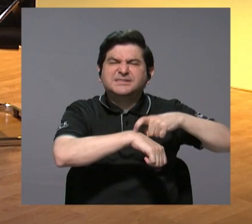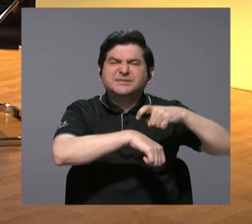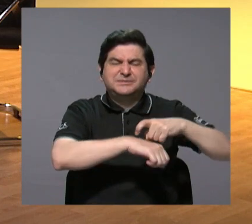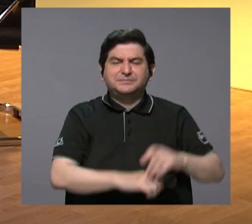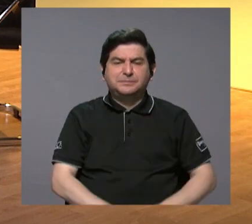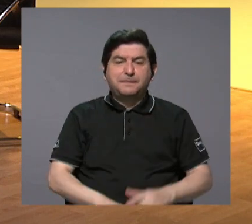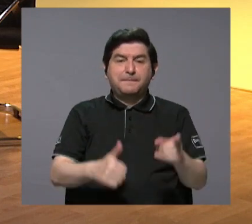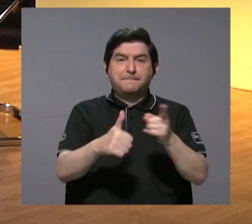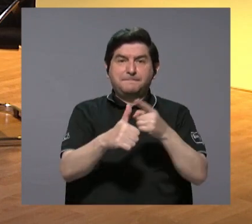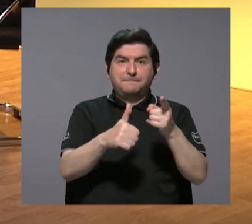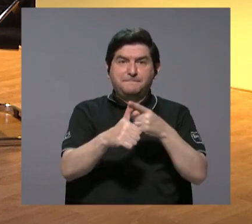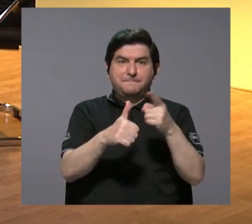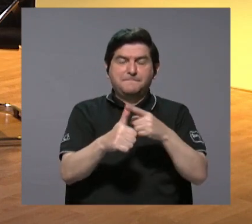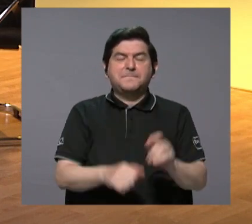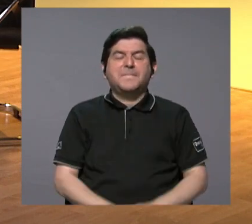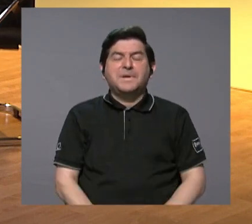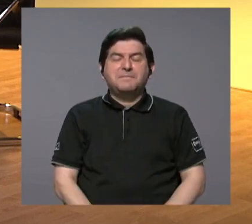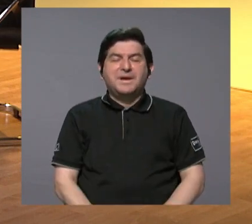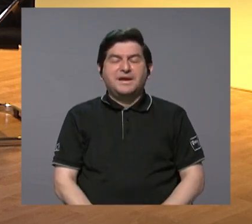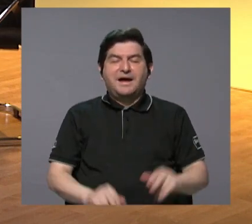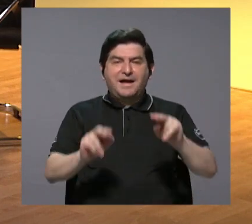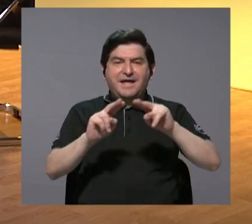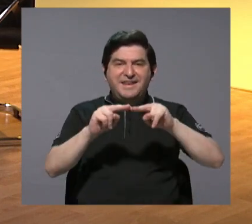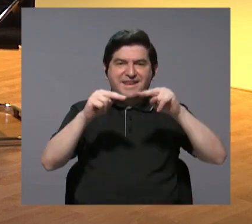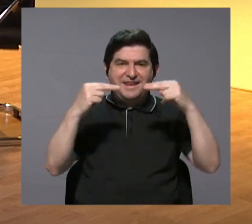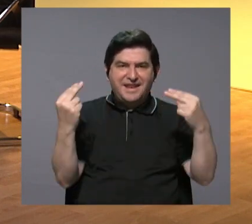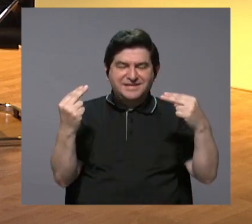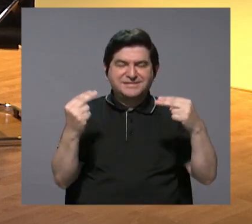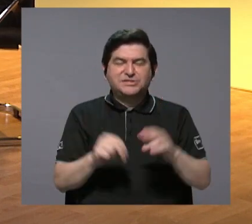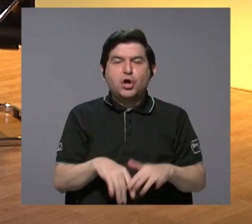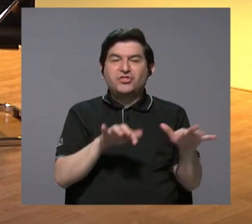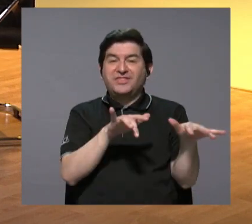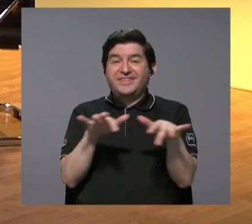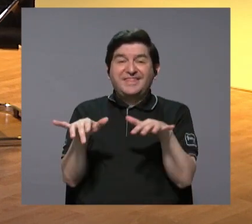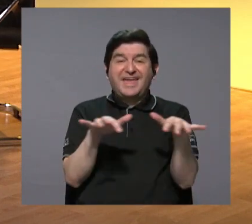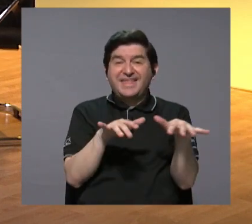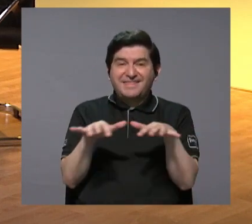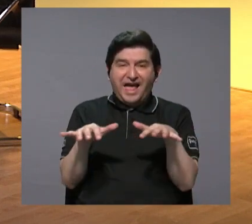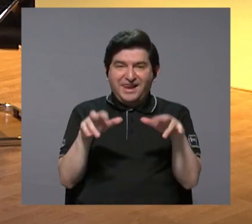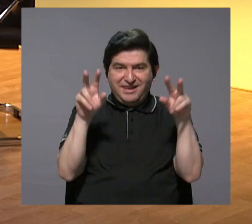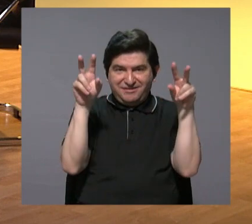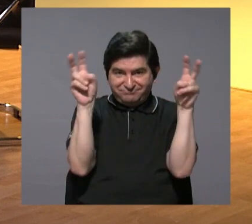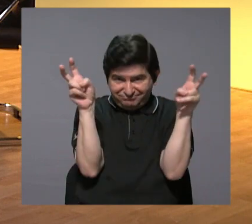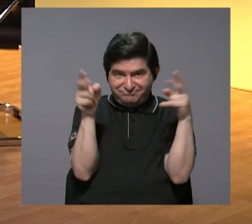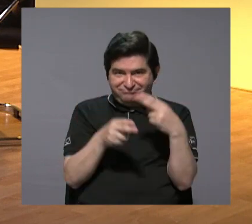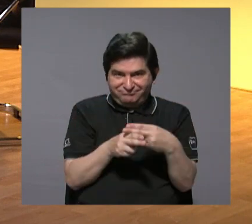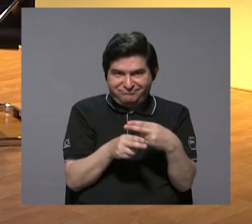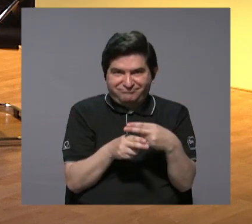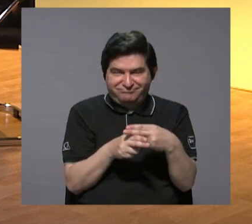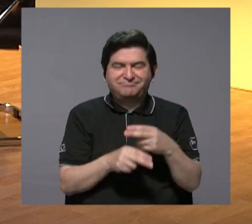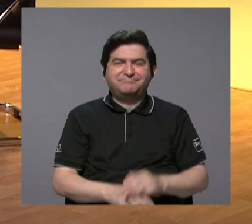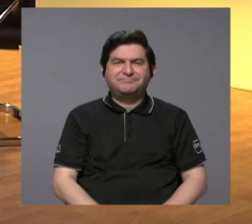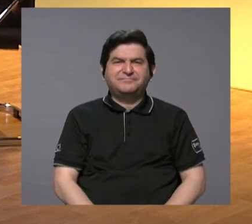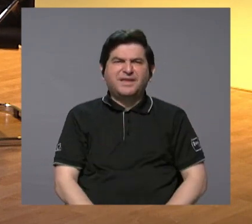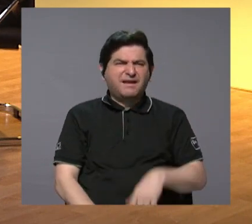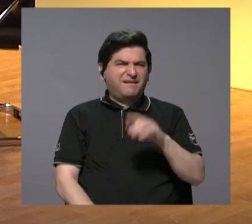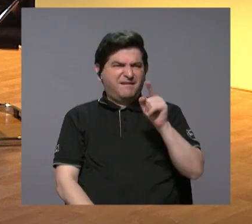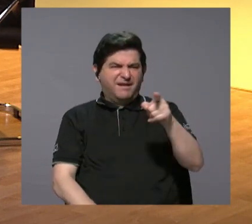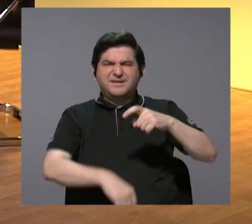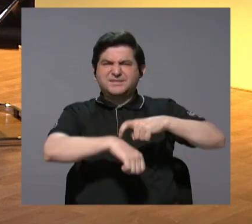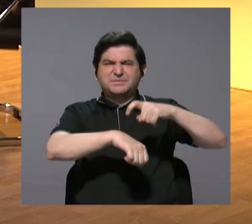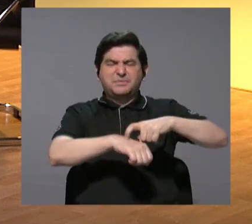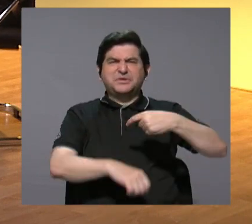la primera edición de La Nación Digital, se llamaba, y ahí